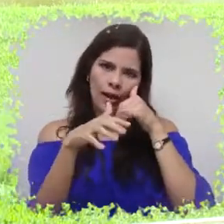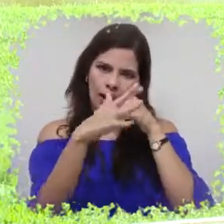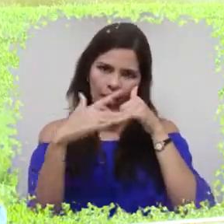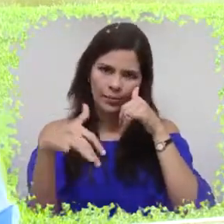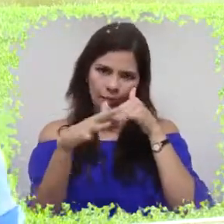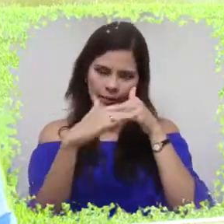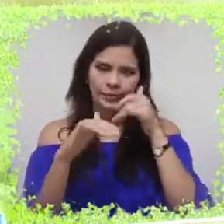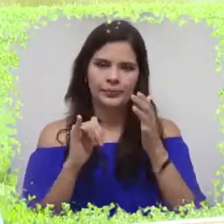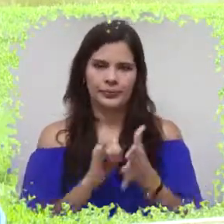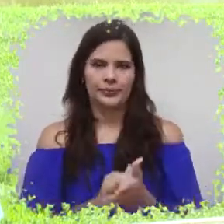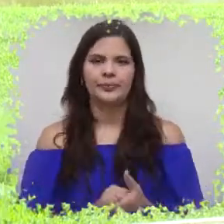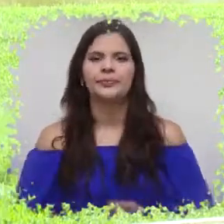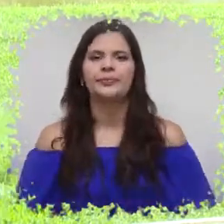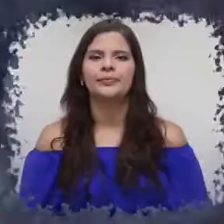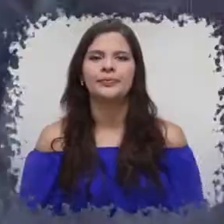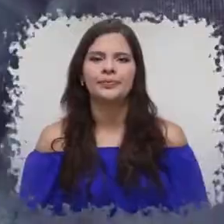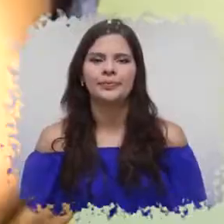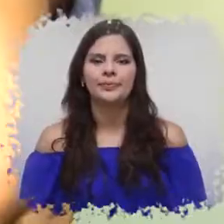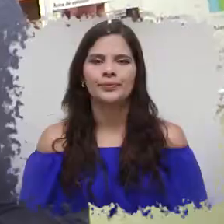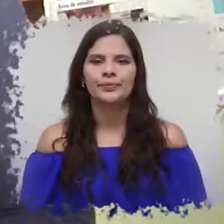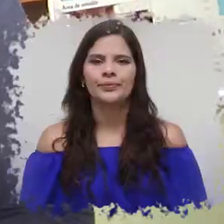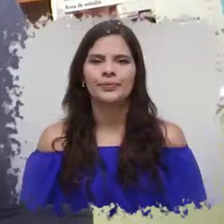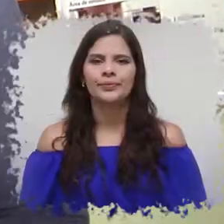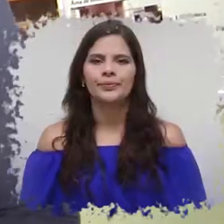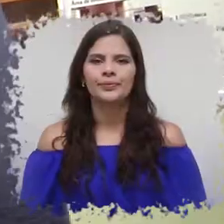de Ingeniería Ambiental y Sanitaria.